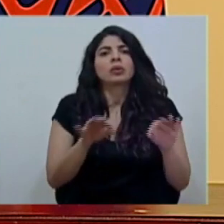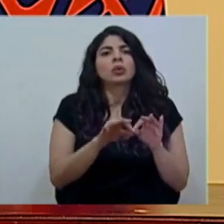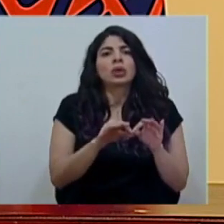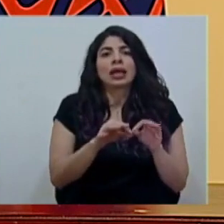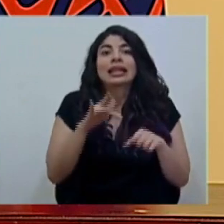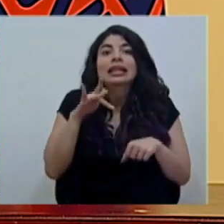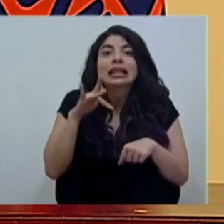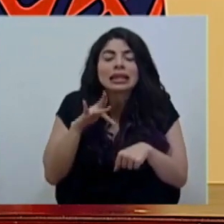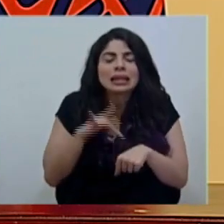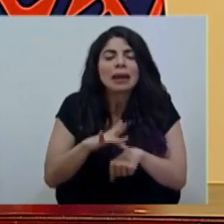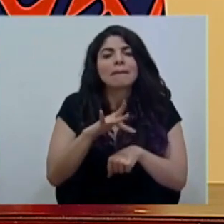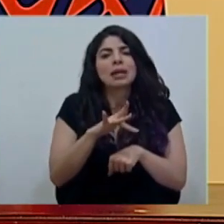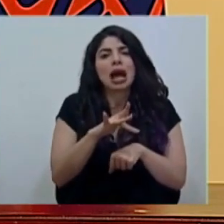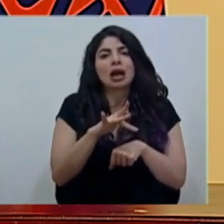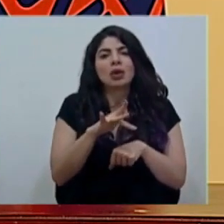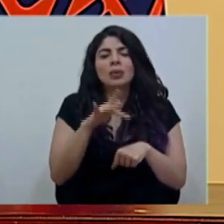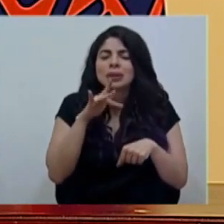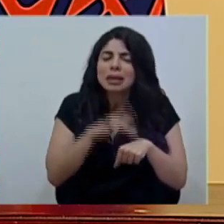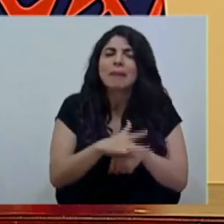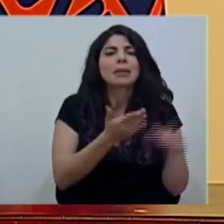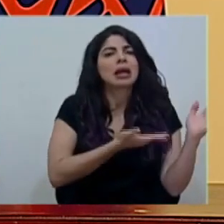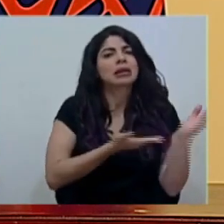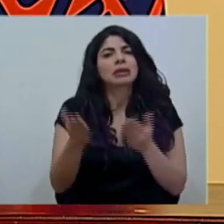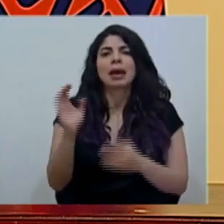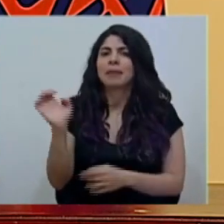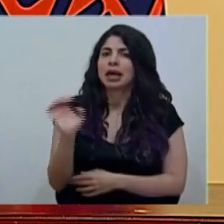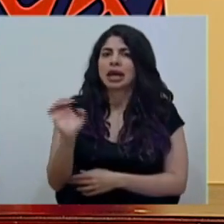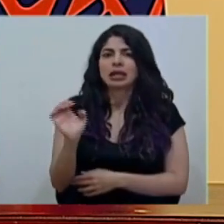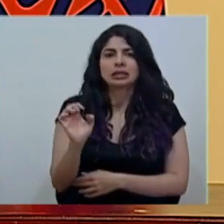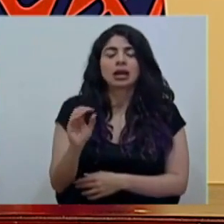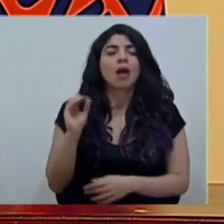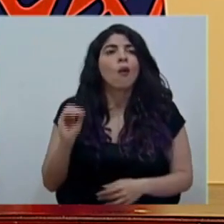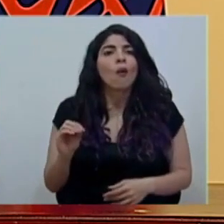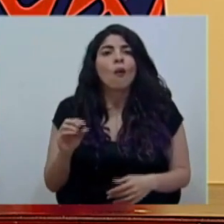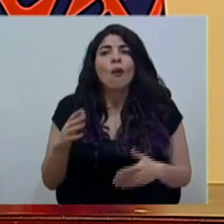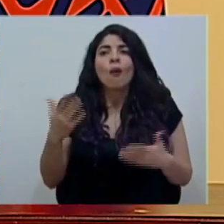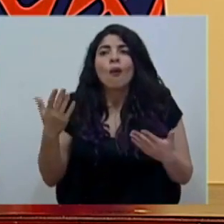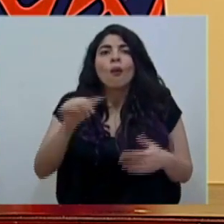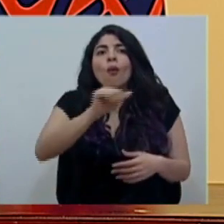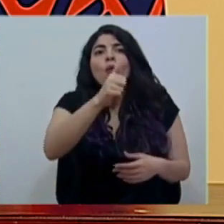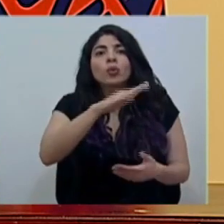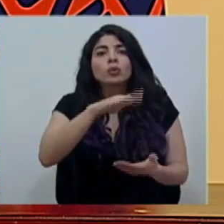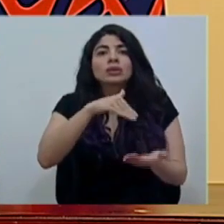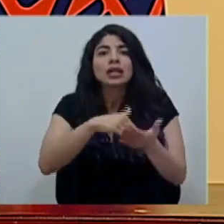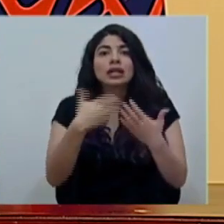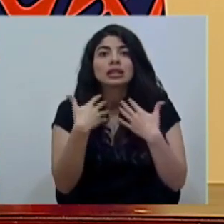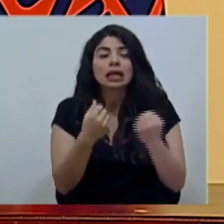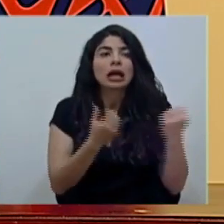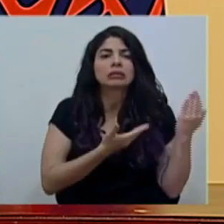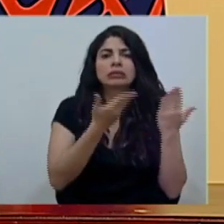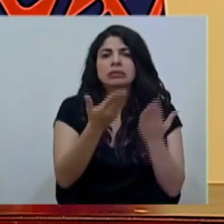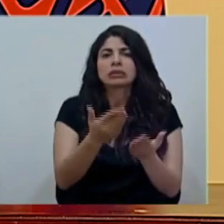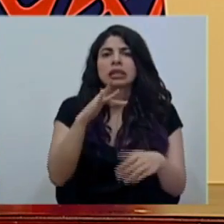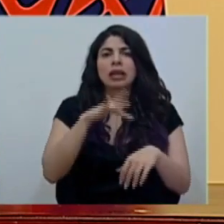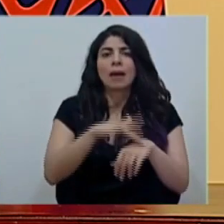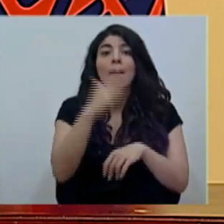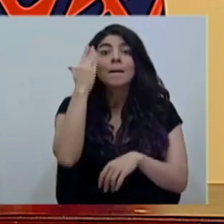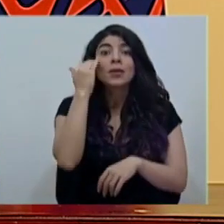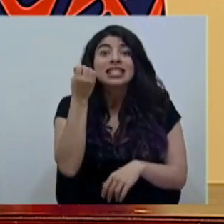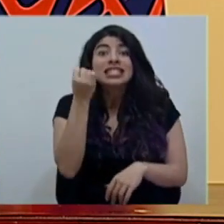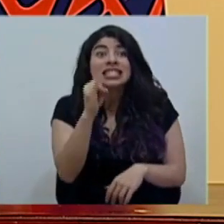tempranamente a los servicios de emergencia o a cualquier centro de salud. ¿Por qué? Porque realmente